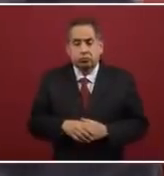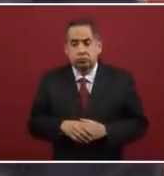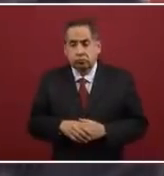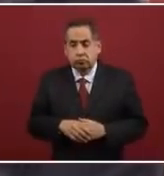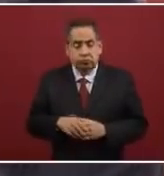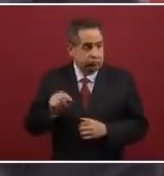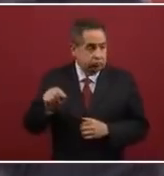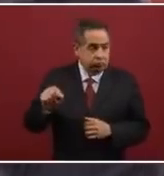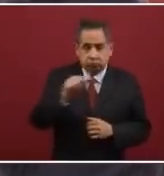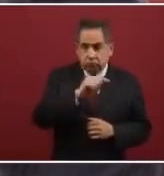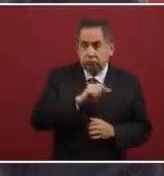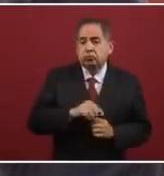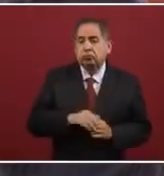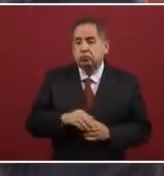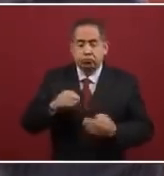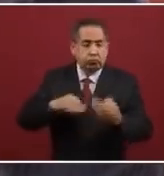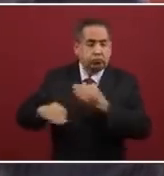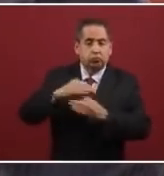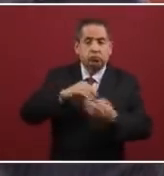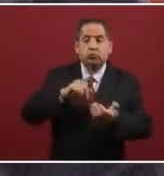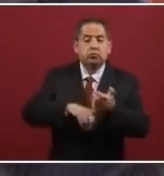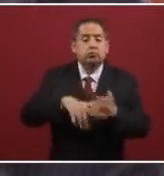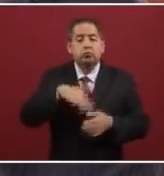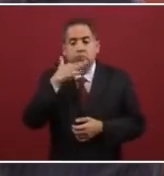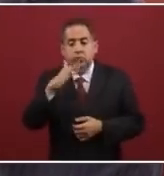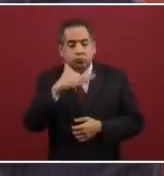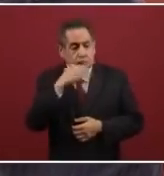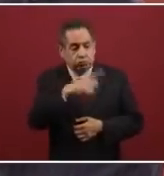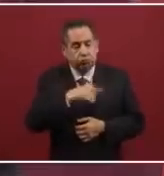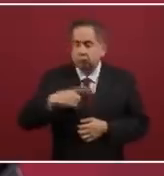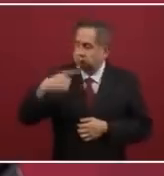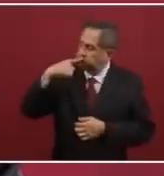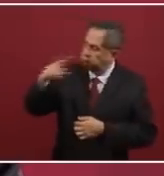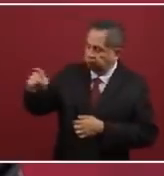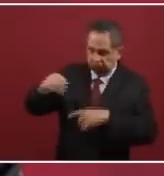que tenga que ver con corrupción denunciarlo